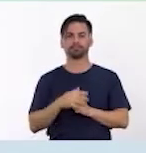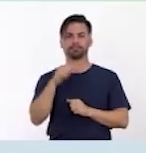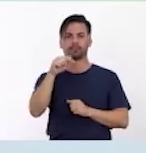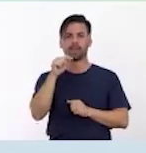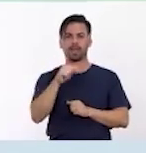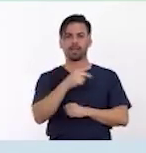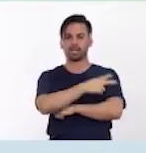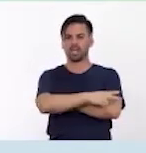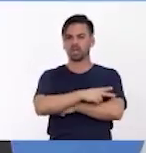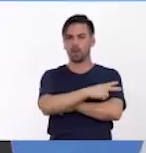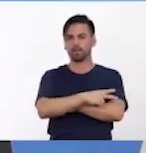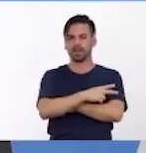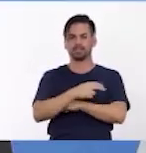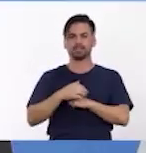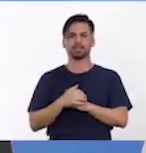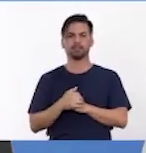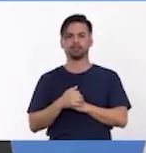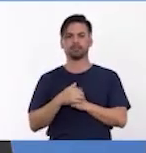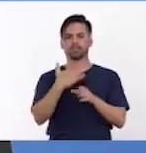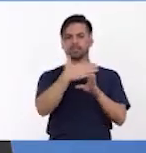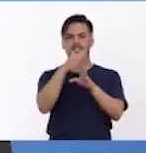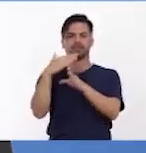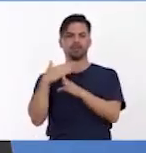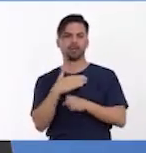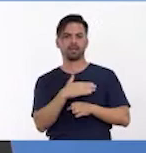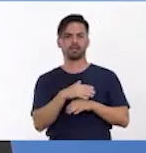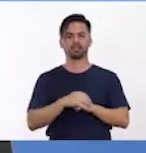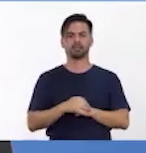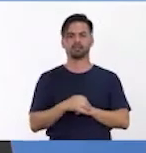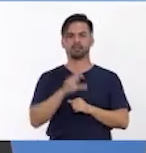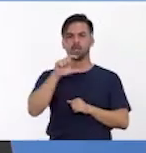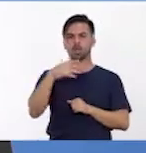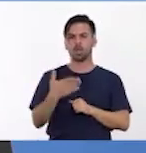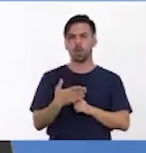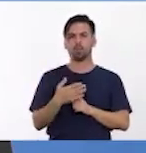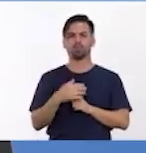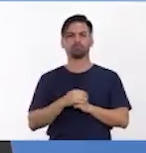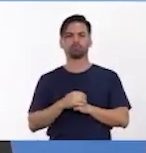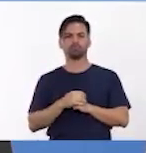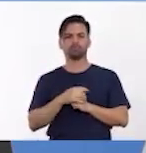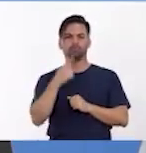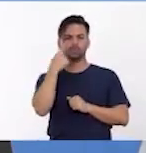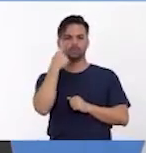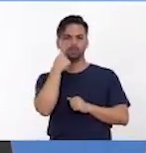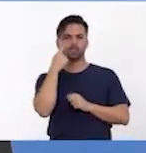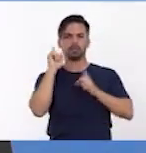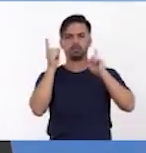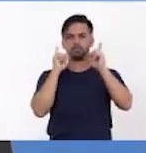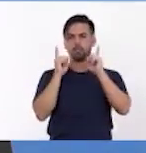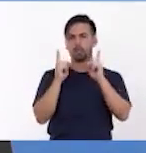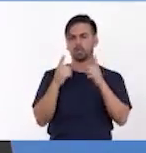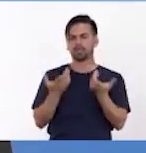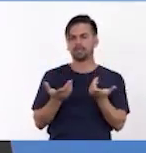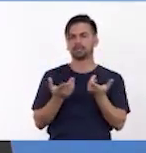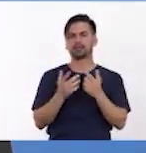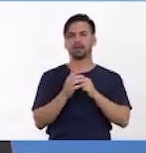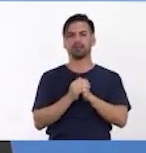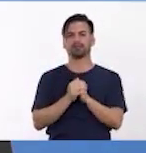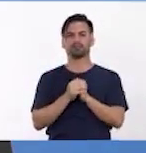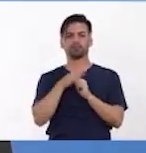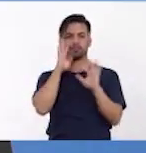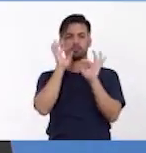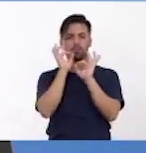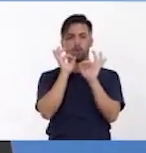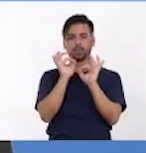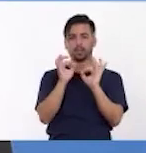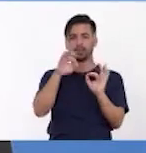los que existe ahora. Y cómo hay una planificación, hay una política favor hacia la protección